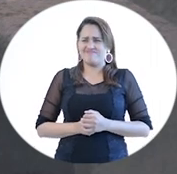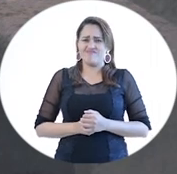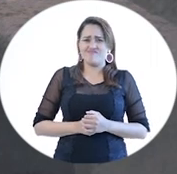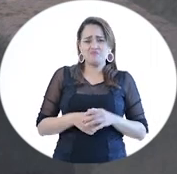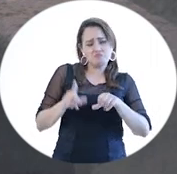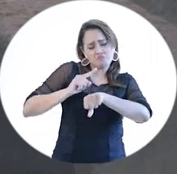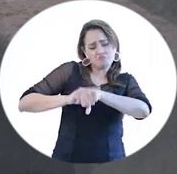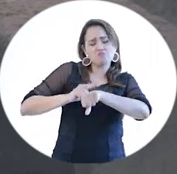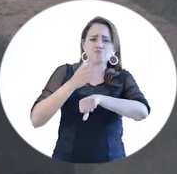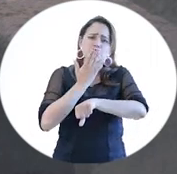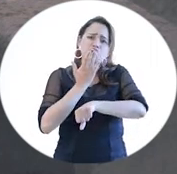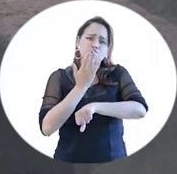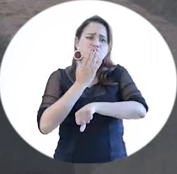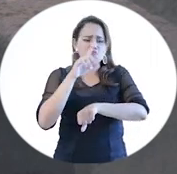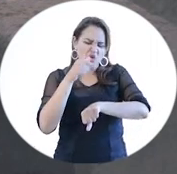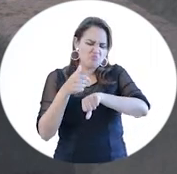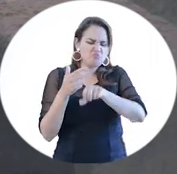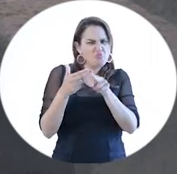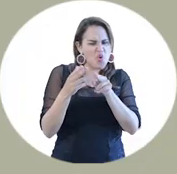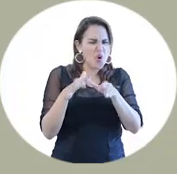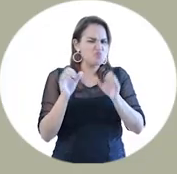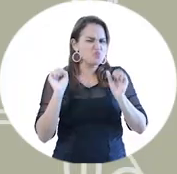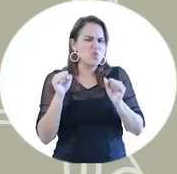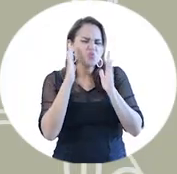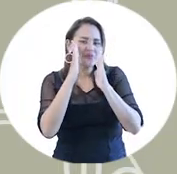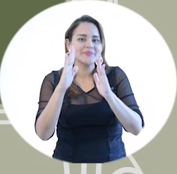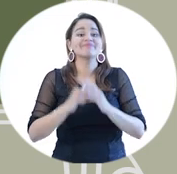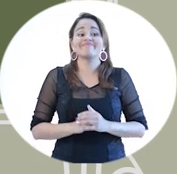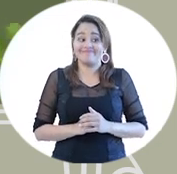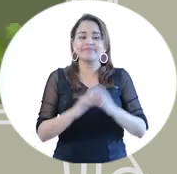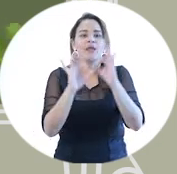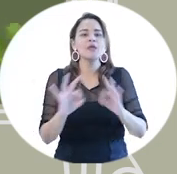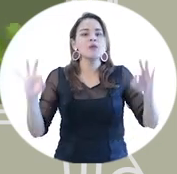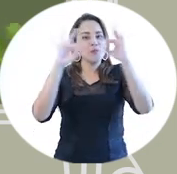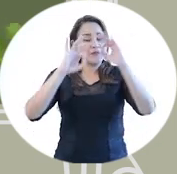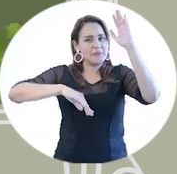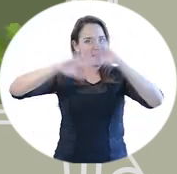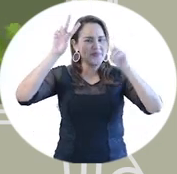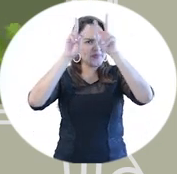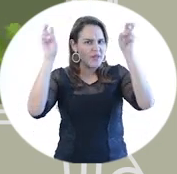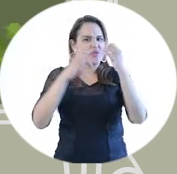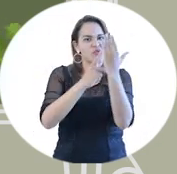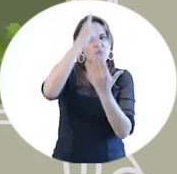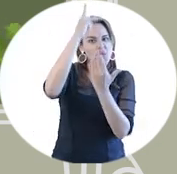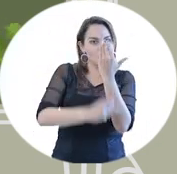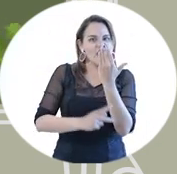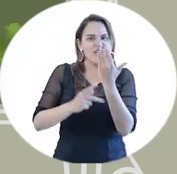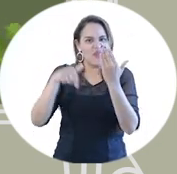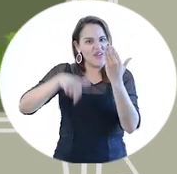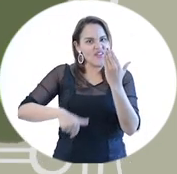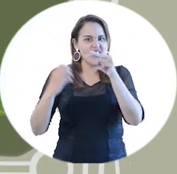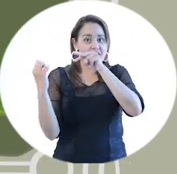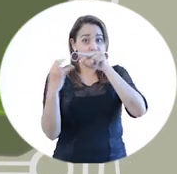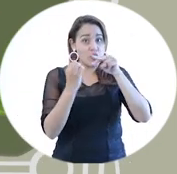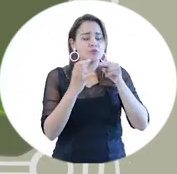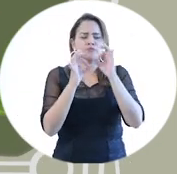Pues creo tener un poco de tiempo antes de entrar a mi próxima clase. Es importante garantizar los recursos destinados al proyecto educativo de